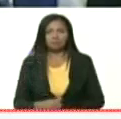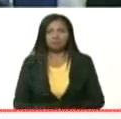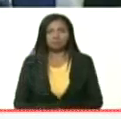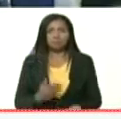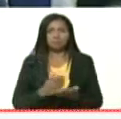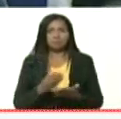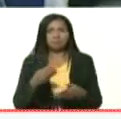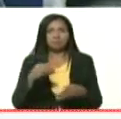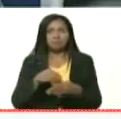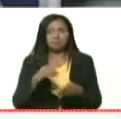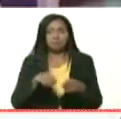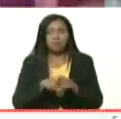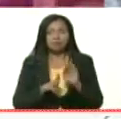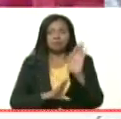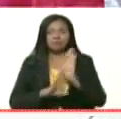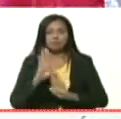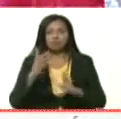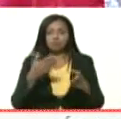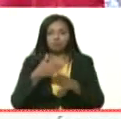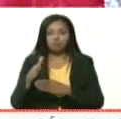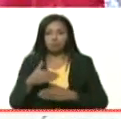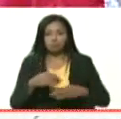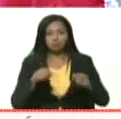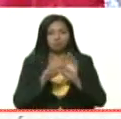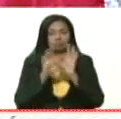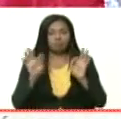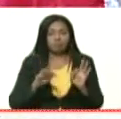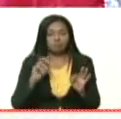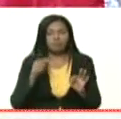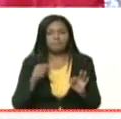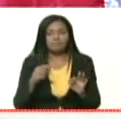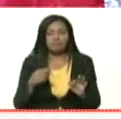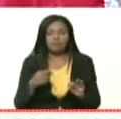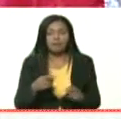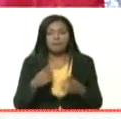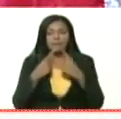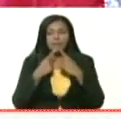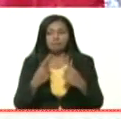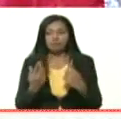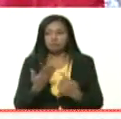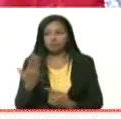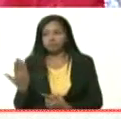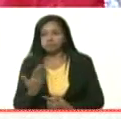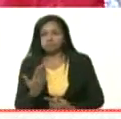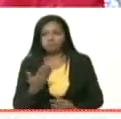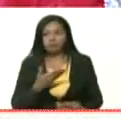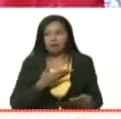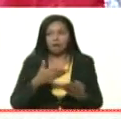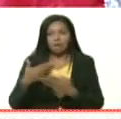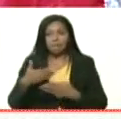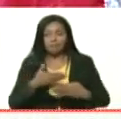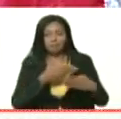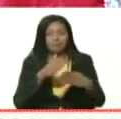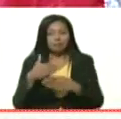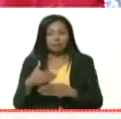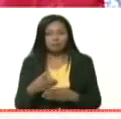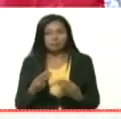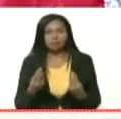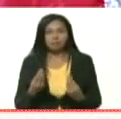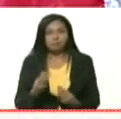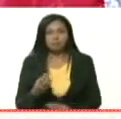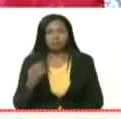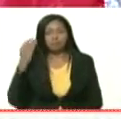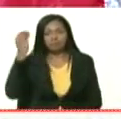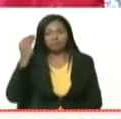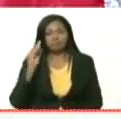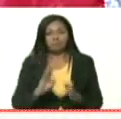siempre poniendo el desarrollo compartido, el beneficio mutuo, las ganancias compartidas, el concepto